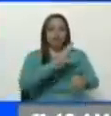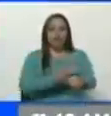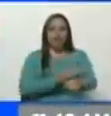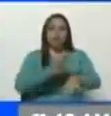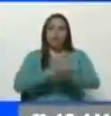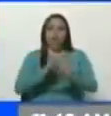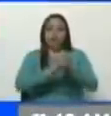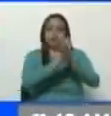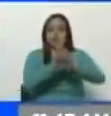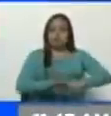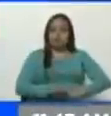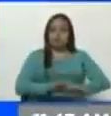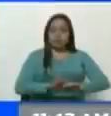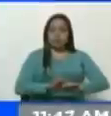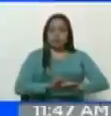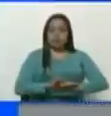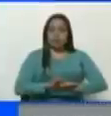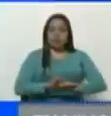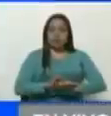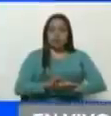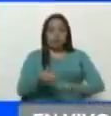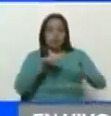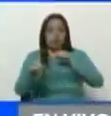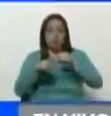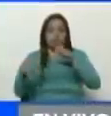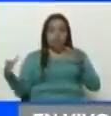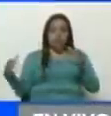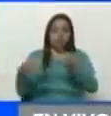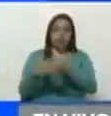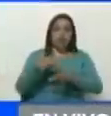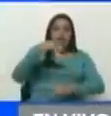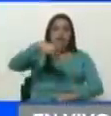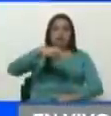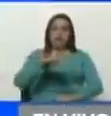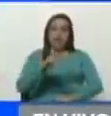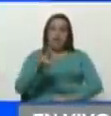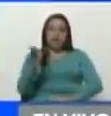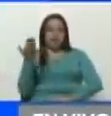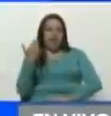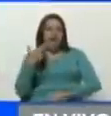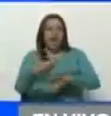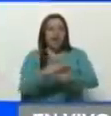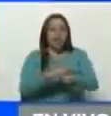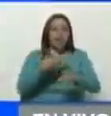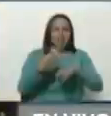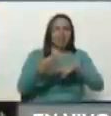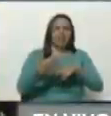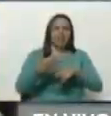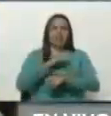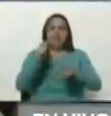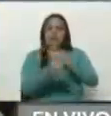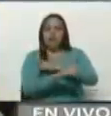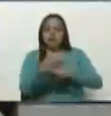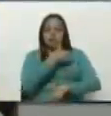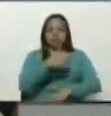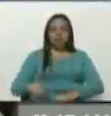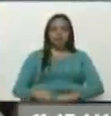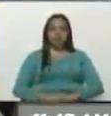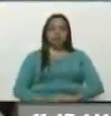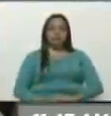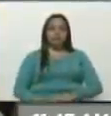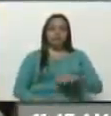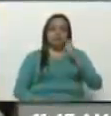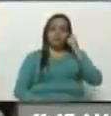disolución del Quinta República ocurrió poco antes del referendo revocatorio. Un referendo es una batalla